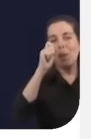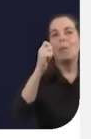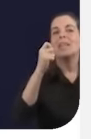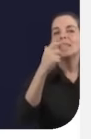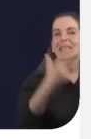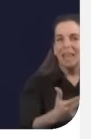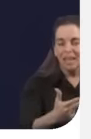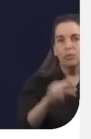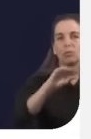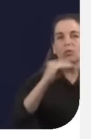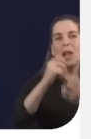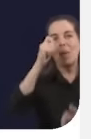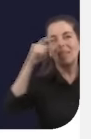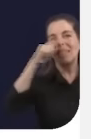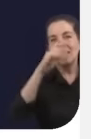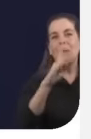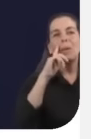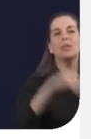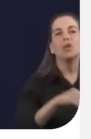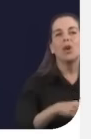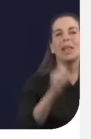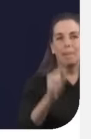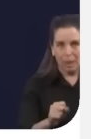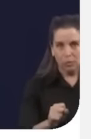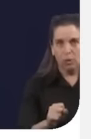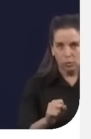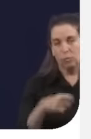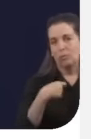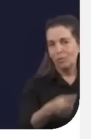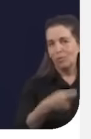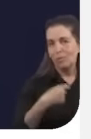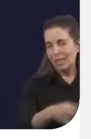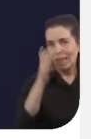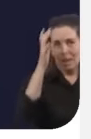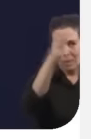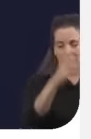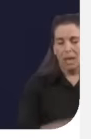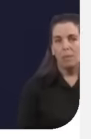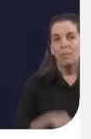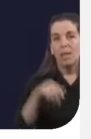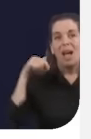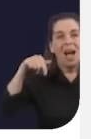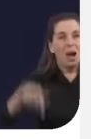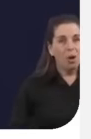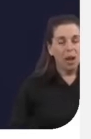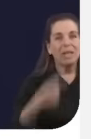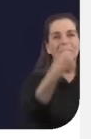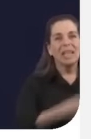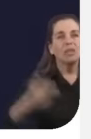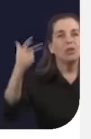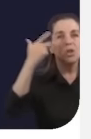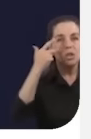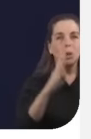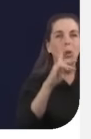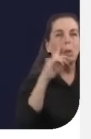billones de pesos el acumulado repito a precios actuales ha sido de 118